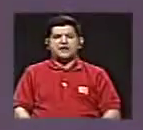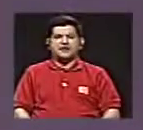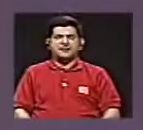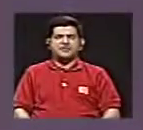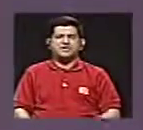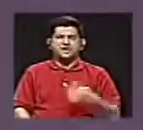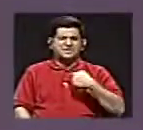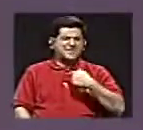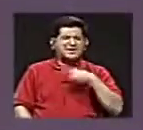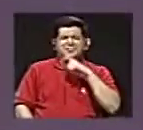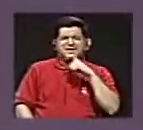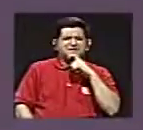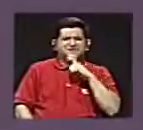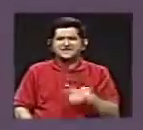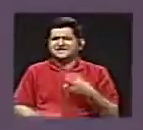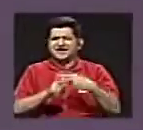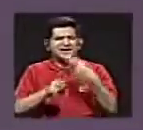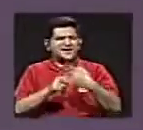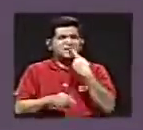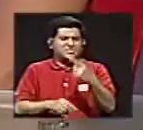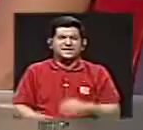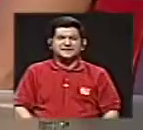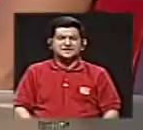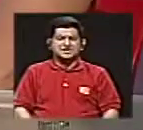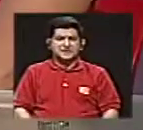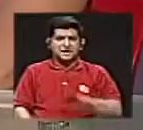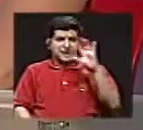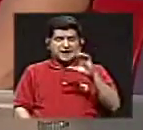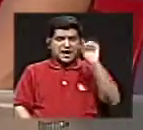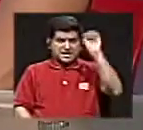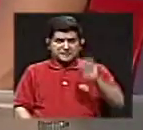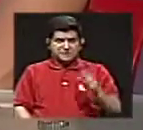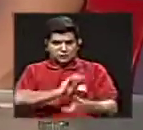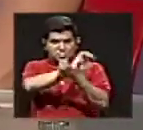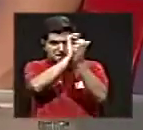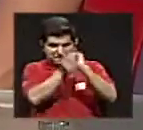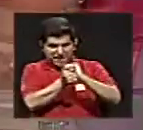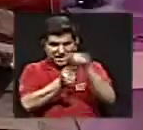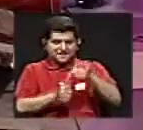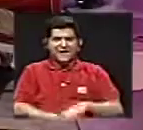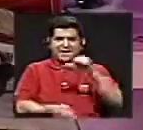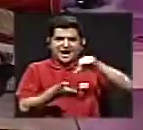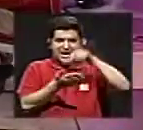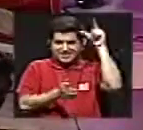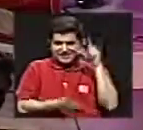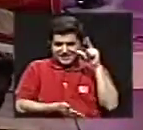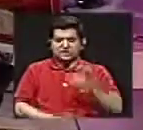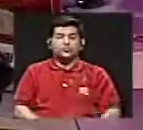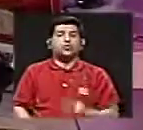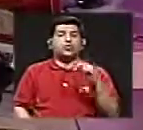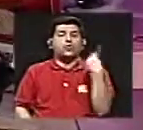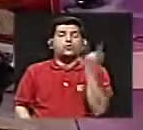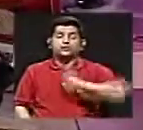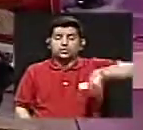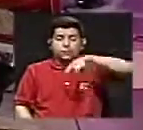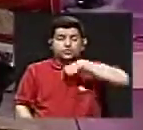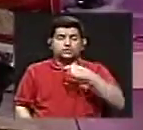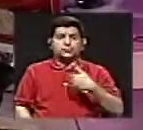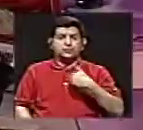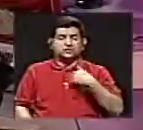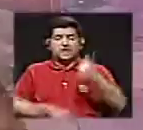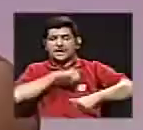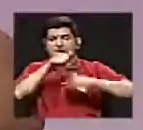durito para mí pronunciarlo, pero sí, o sea, el Caribe Sur se va a trasladar un poquito exactamente hacia el Caribe Centro. Porque también no solo vamos a las